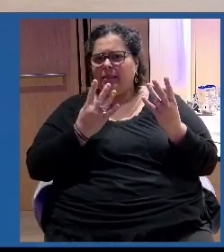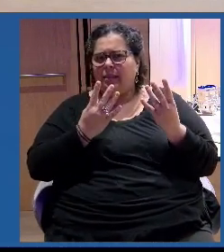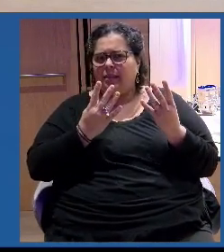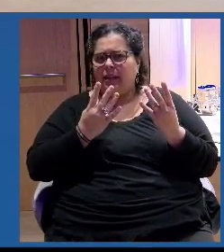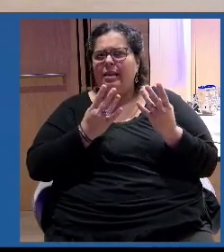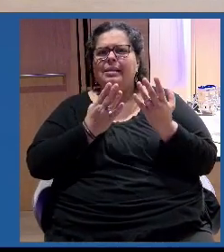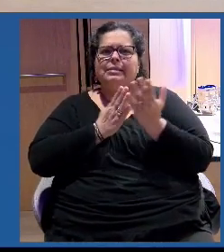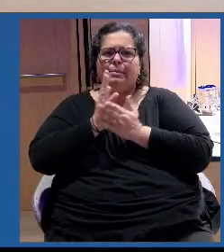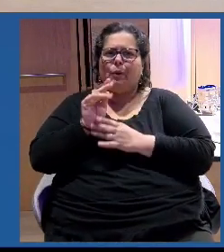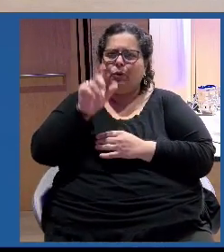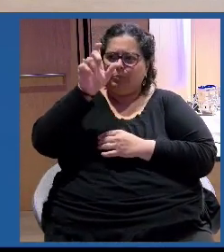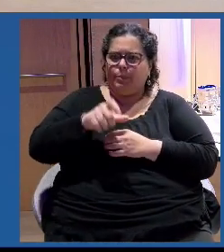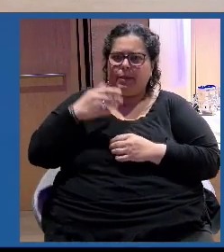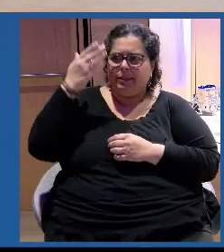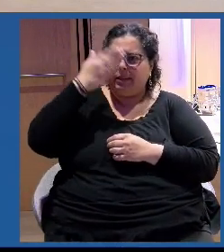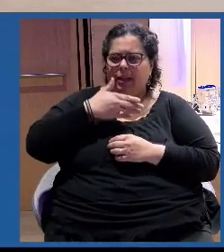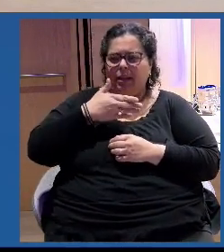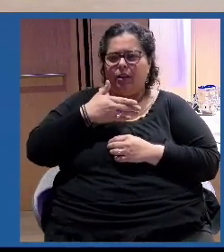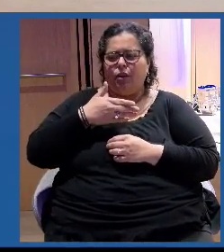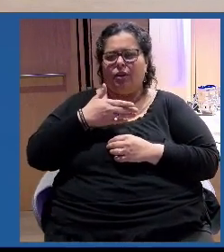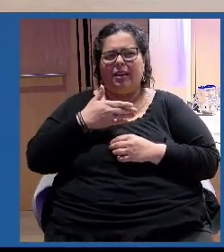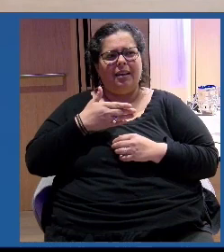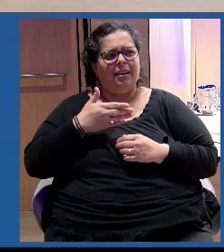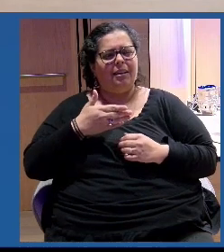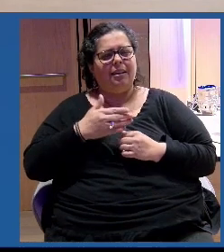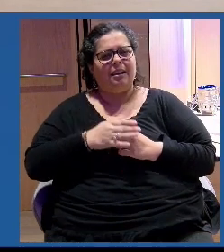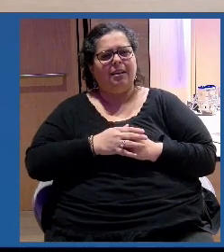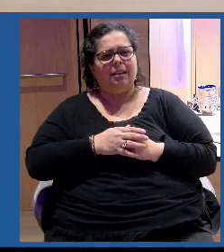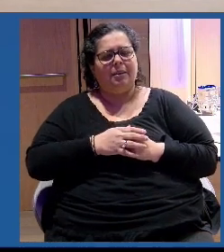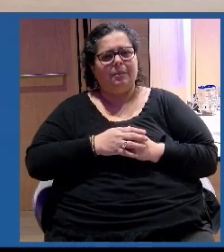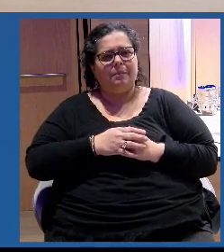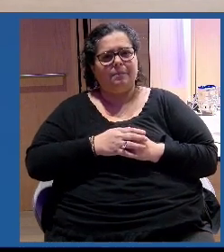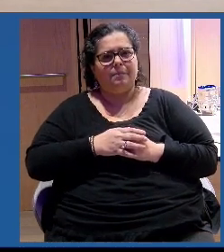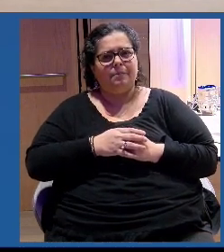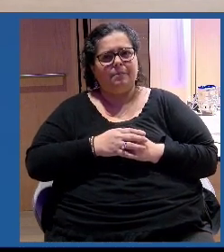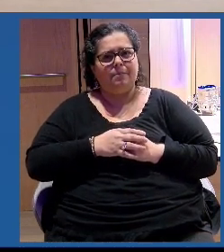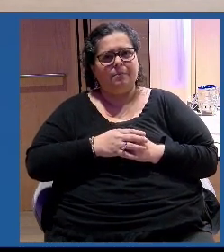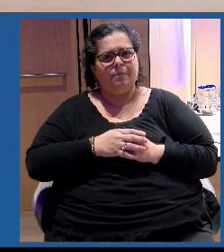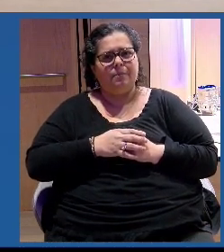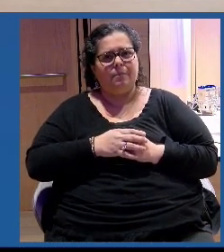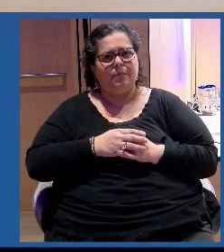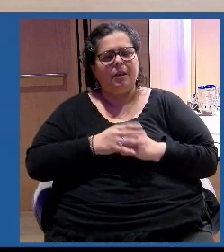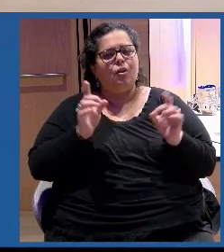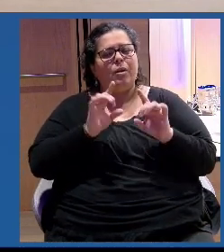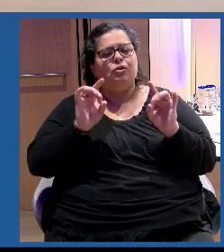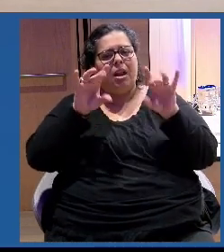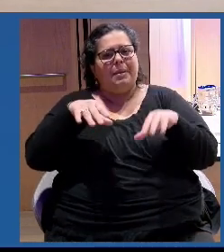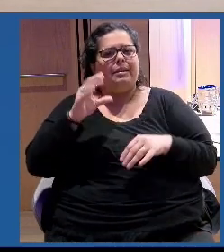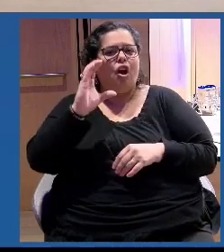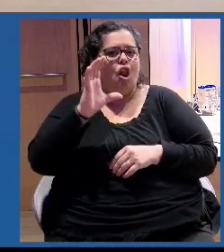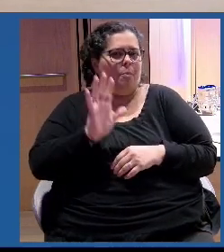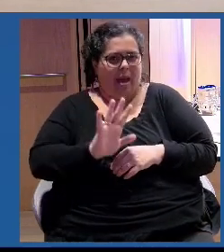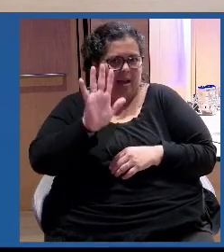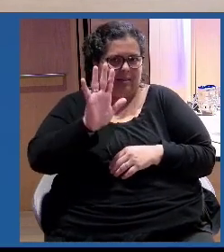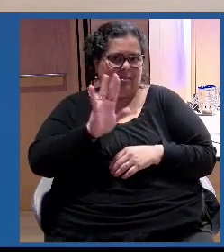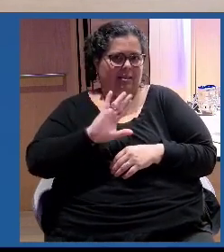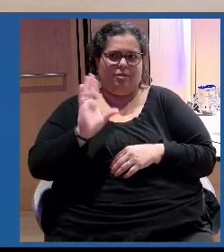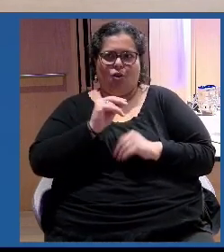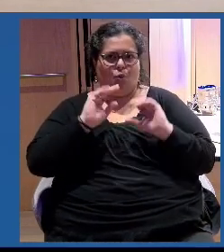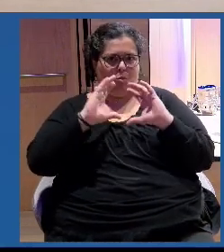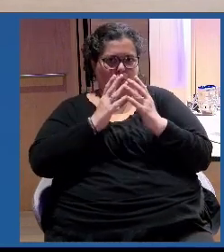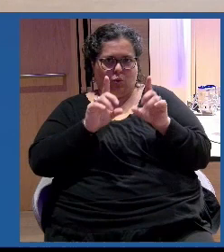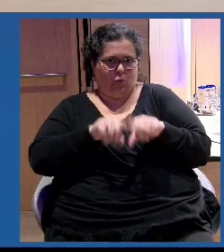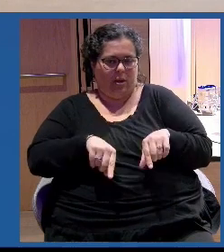negro sospechoso, ¿no? Que pasa no solo en Colombia, sino en el mundo, ¿no?